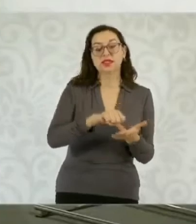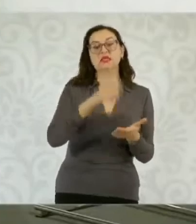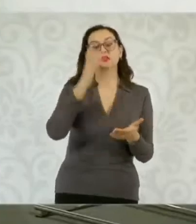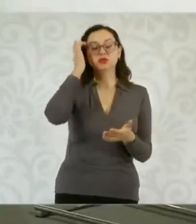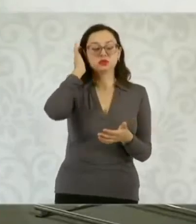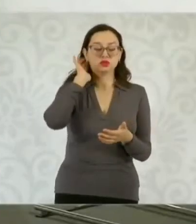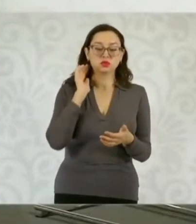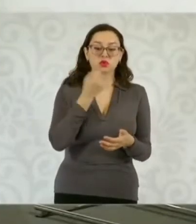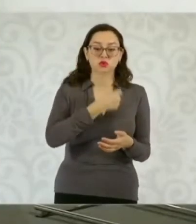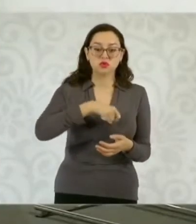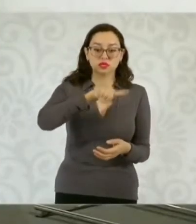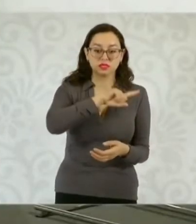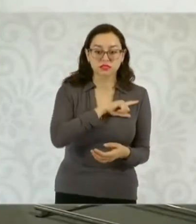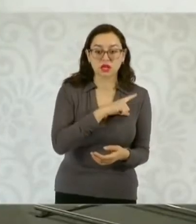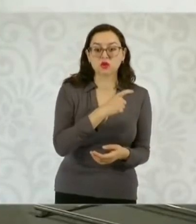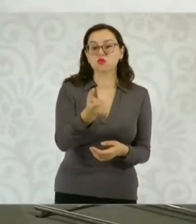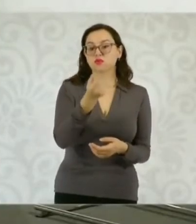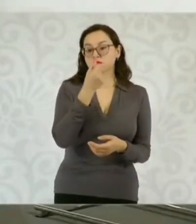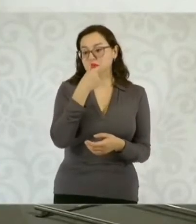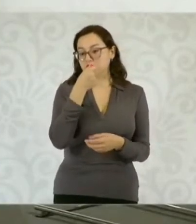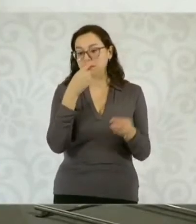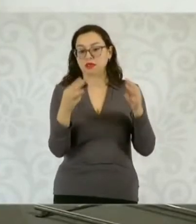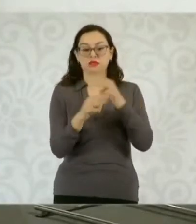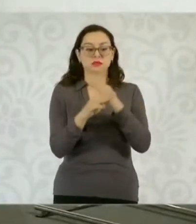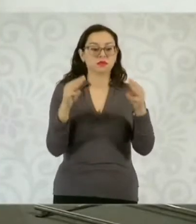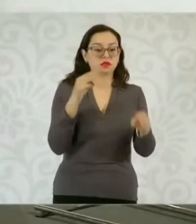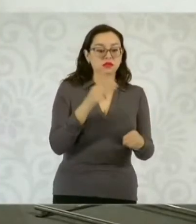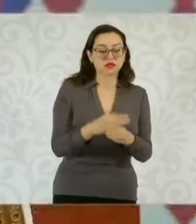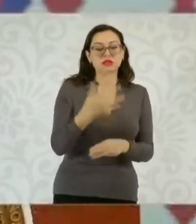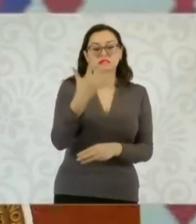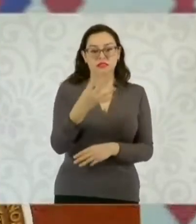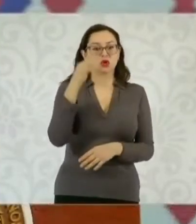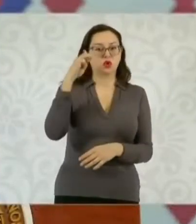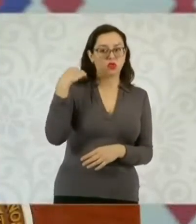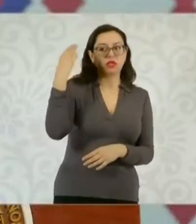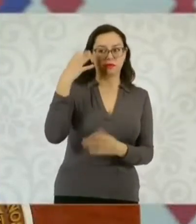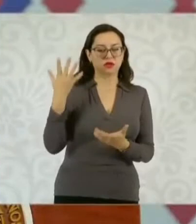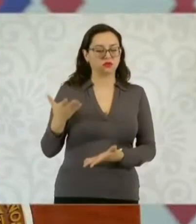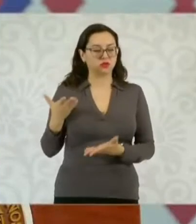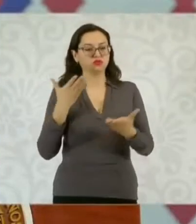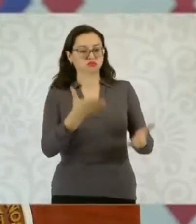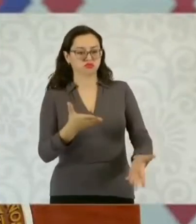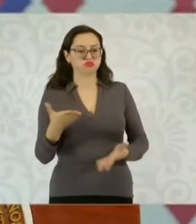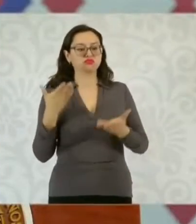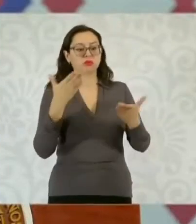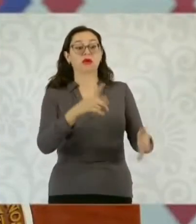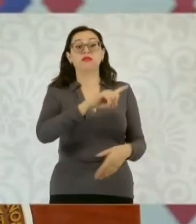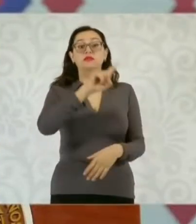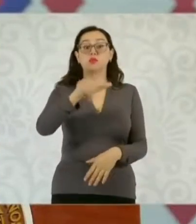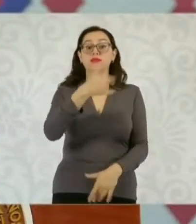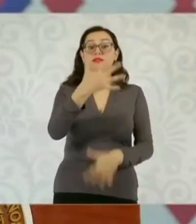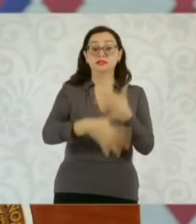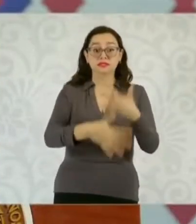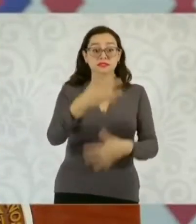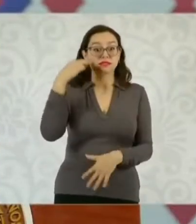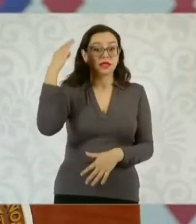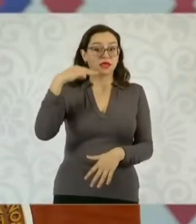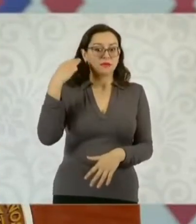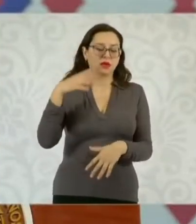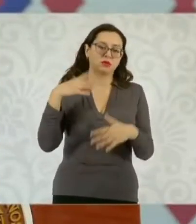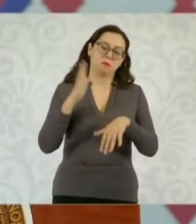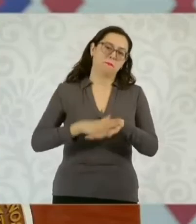hospitales podemos empezar a ver insumos a partir del 5 de marzo, con también el mayor volumen a partir del 15, y en las unidades de